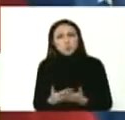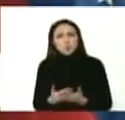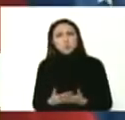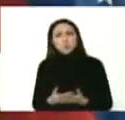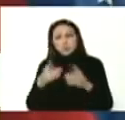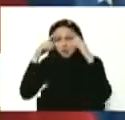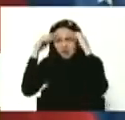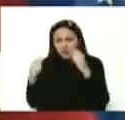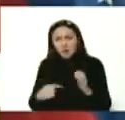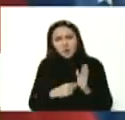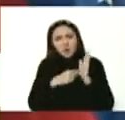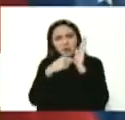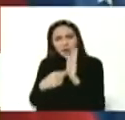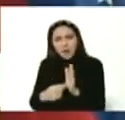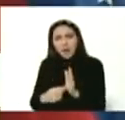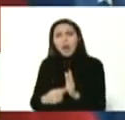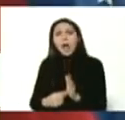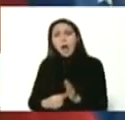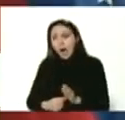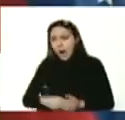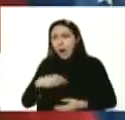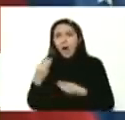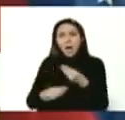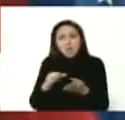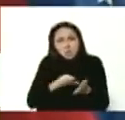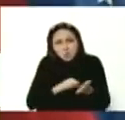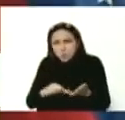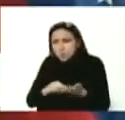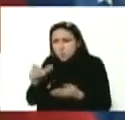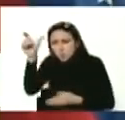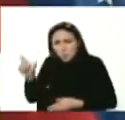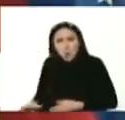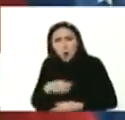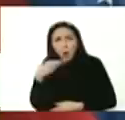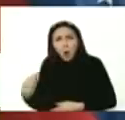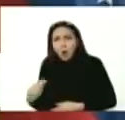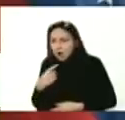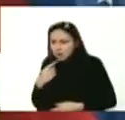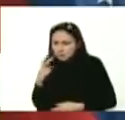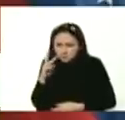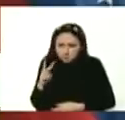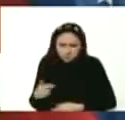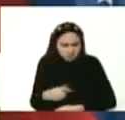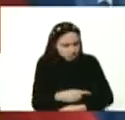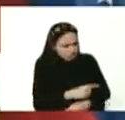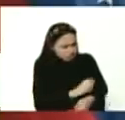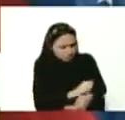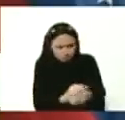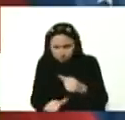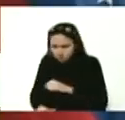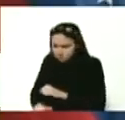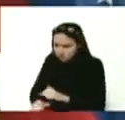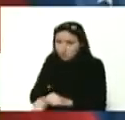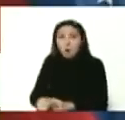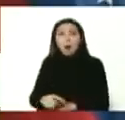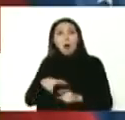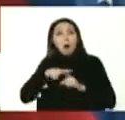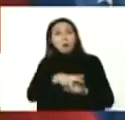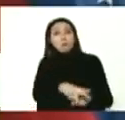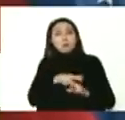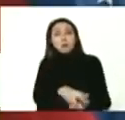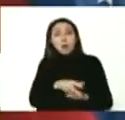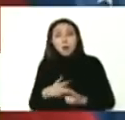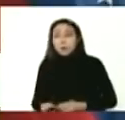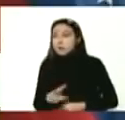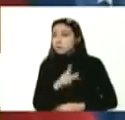está el informe de la autopsia, que indica que la adolescente tenía lesiones, que efectivamente fue violentada sexualmente y no